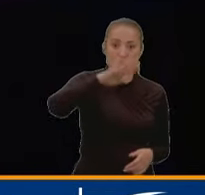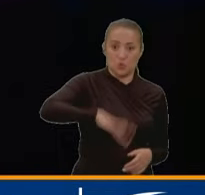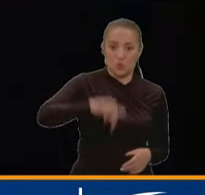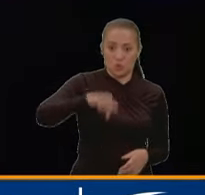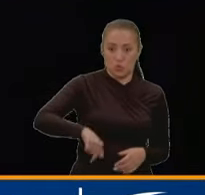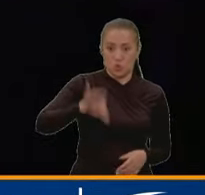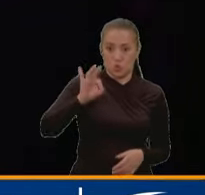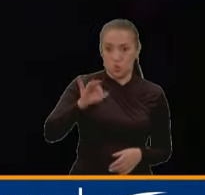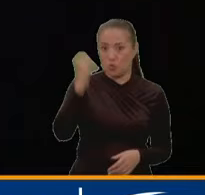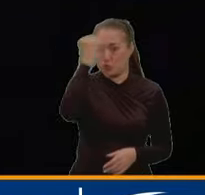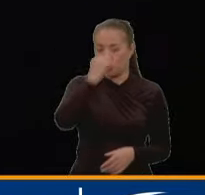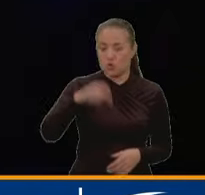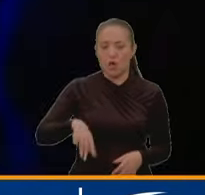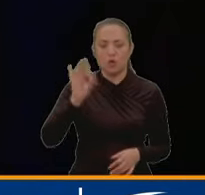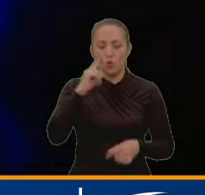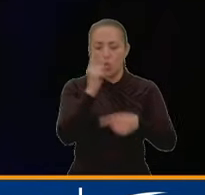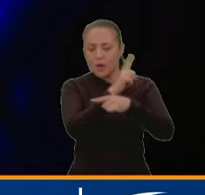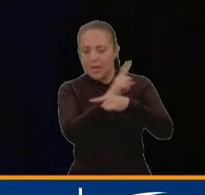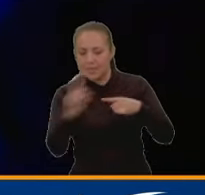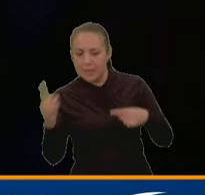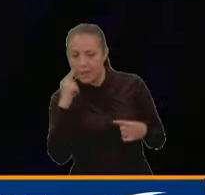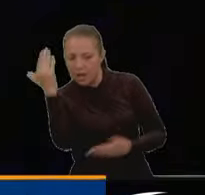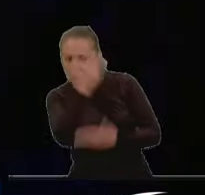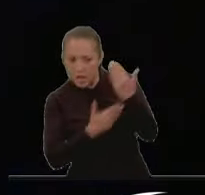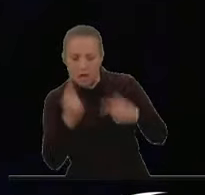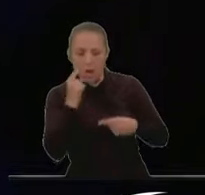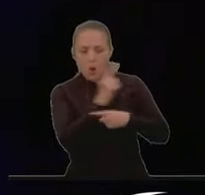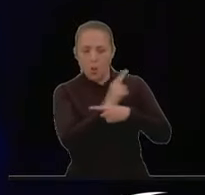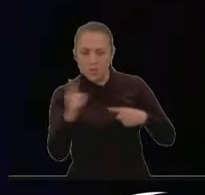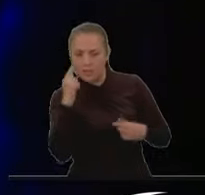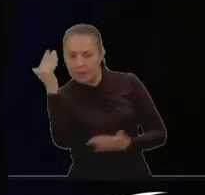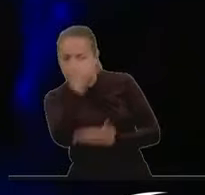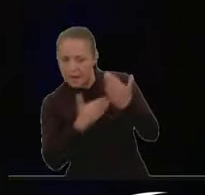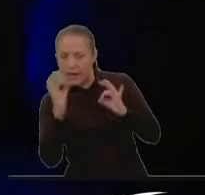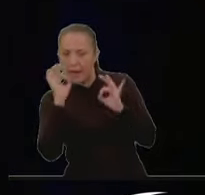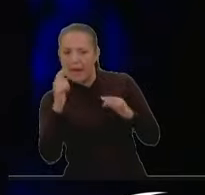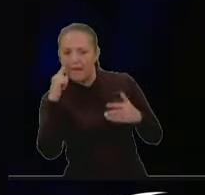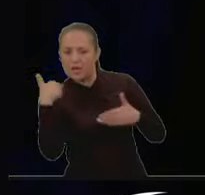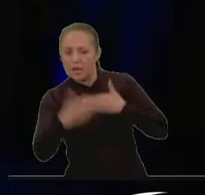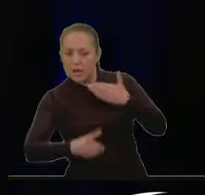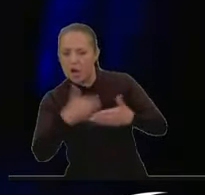cada semana con el fin de determinar si hay o no reducción en los índices delictivos.